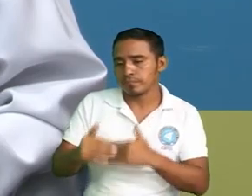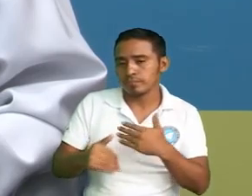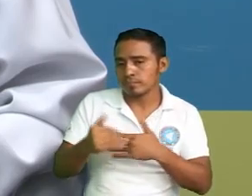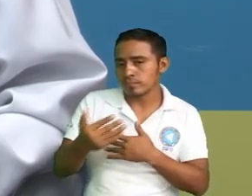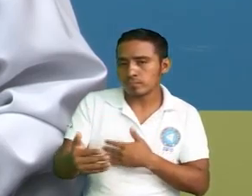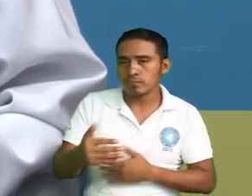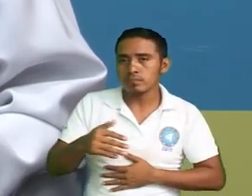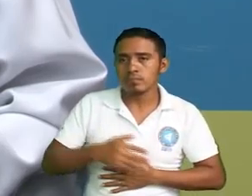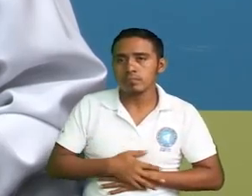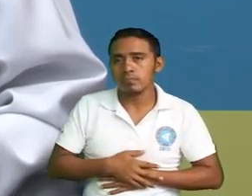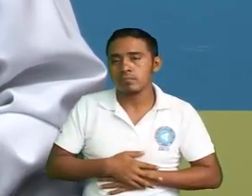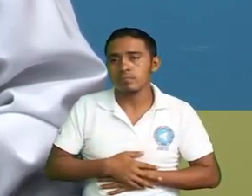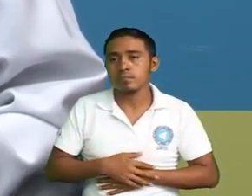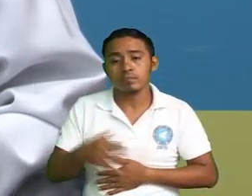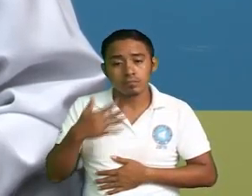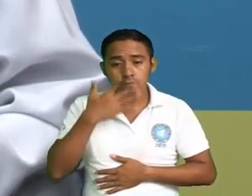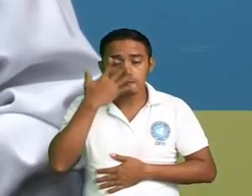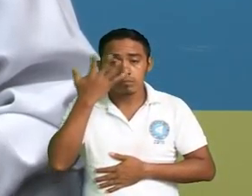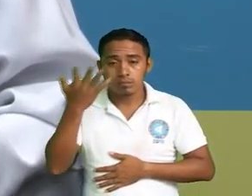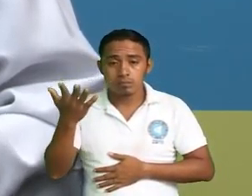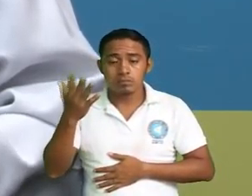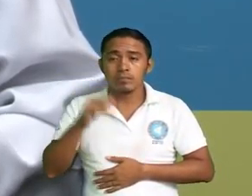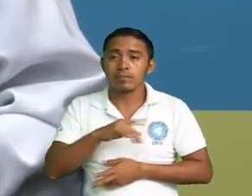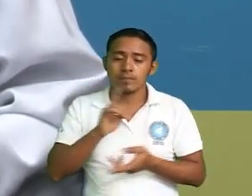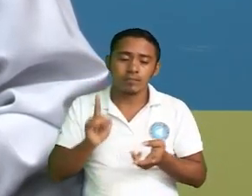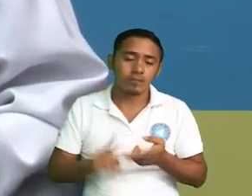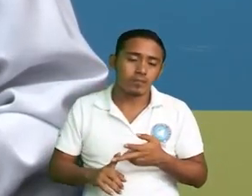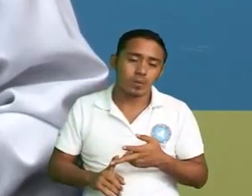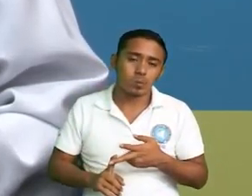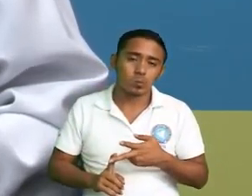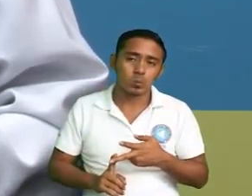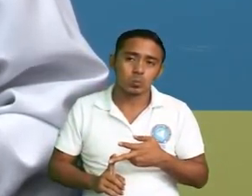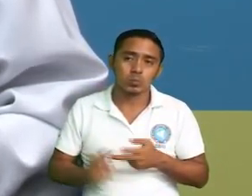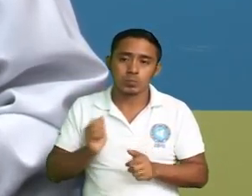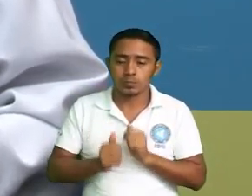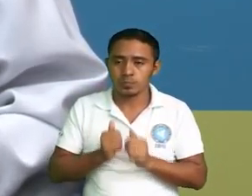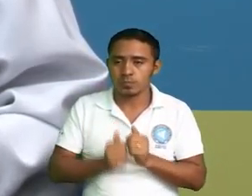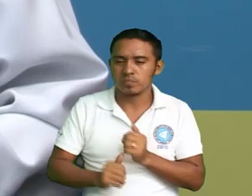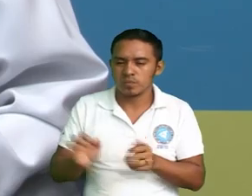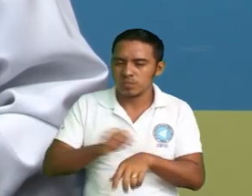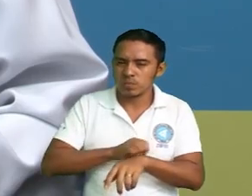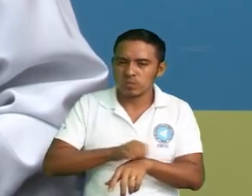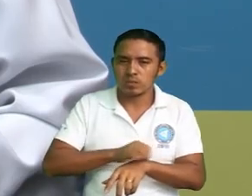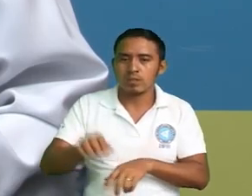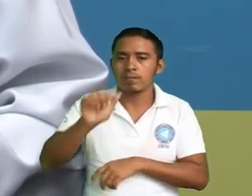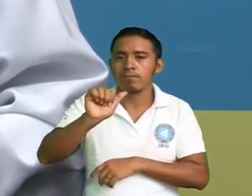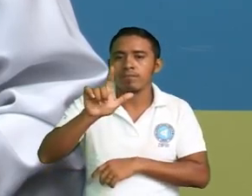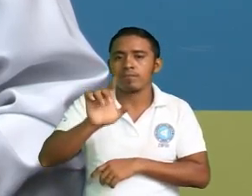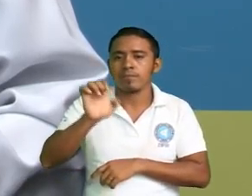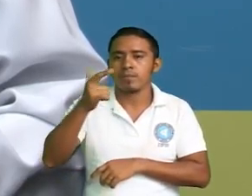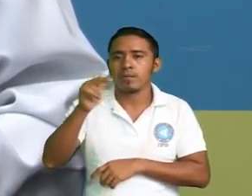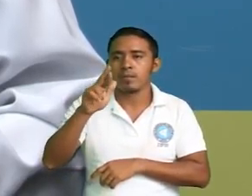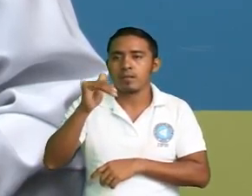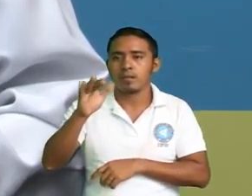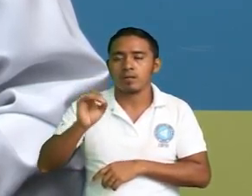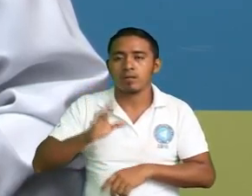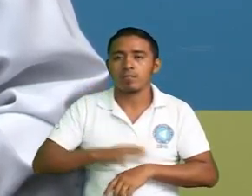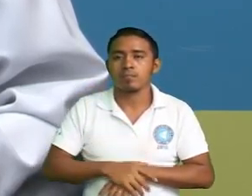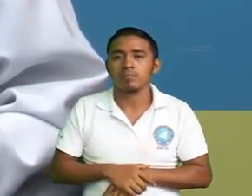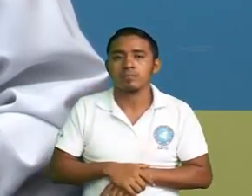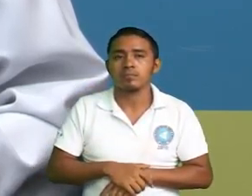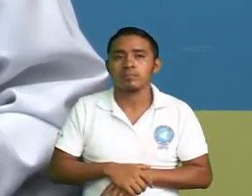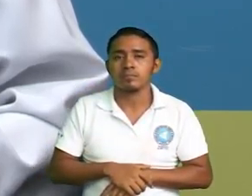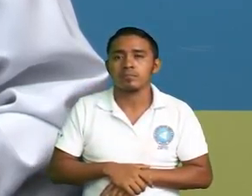de respiratoria. Pueden haber problemas alérgicos, ¿ves? Pueden haber